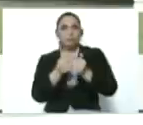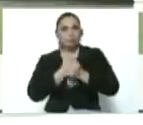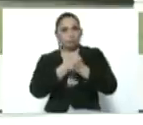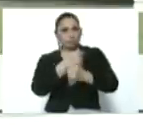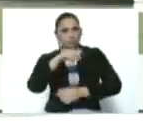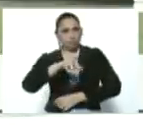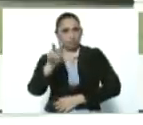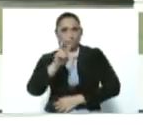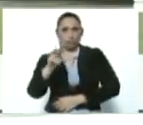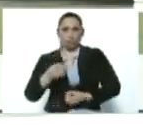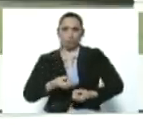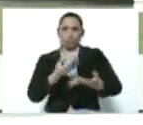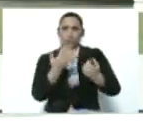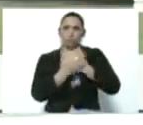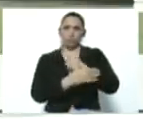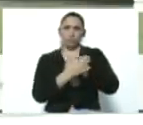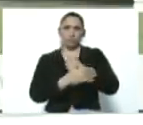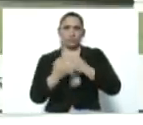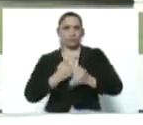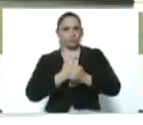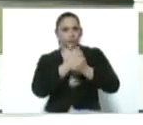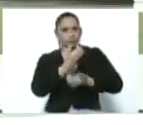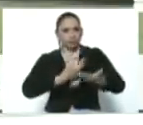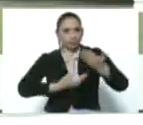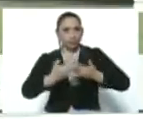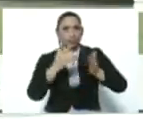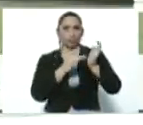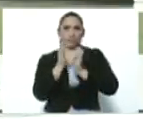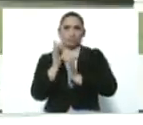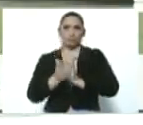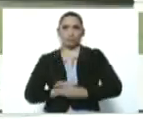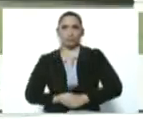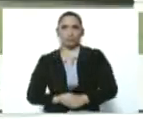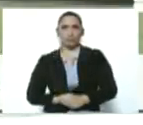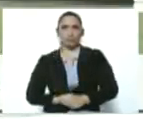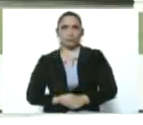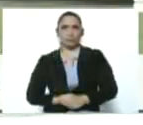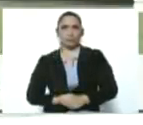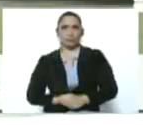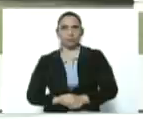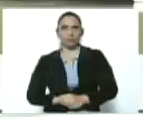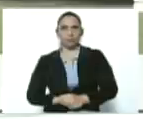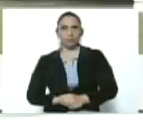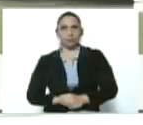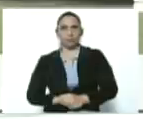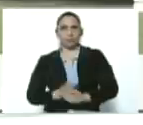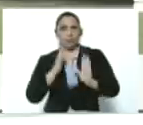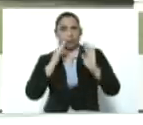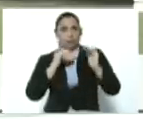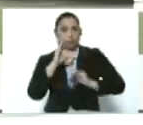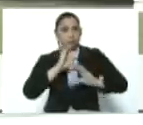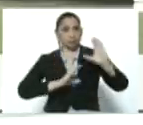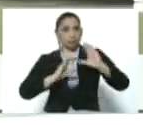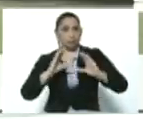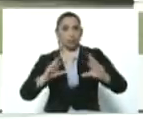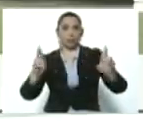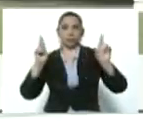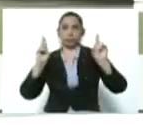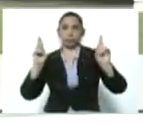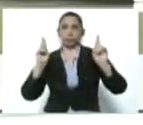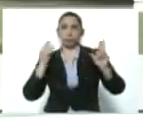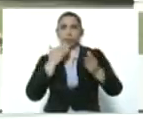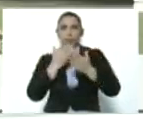damos amor solidaria cristiana y atención científica afortunadamente